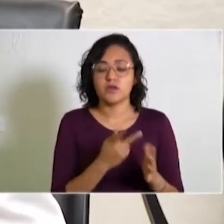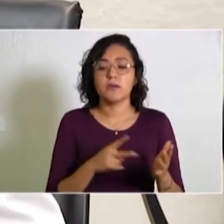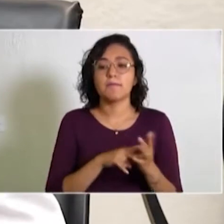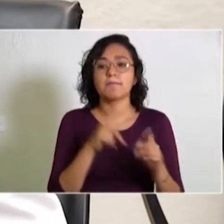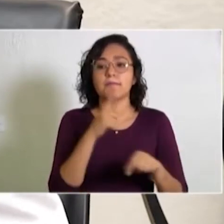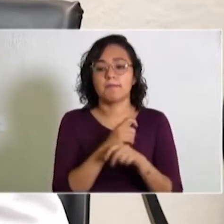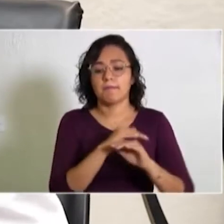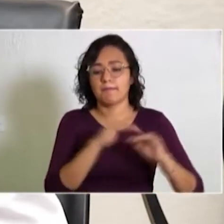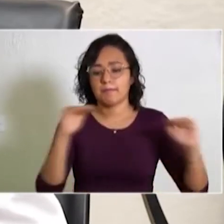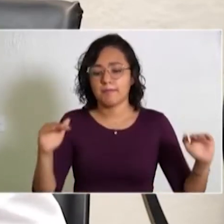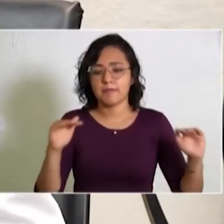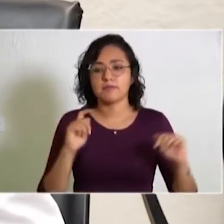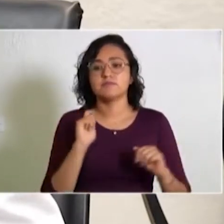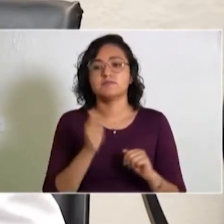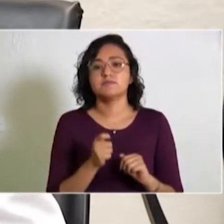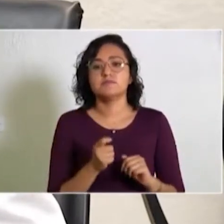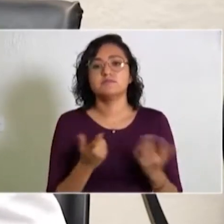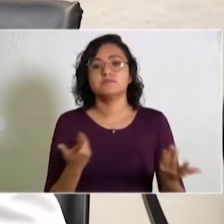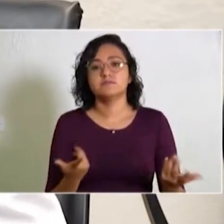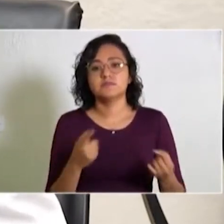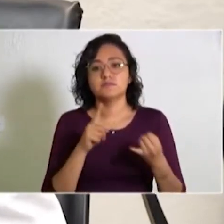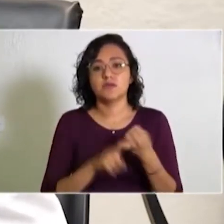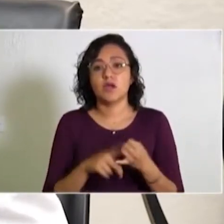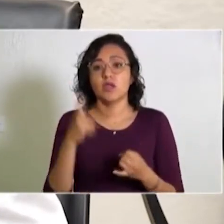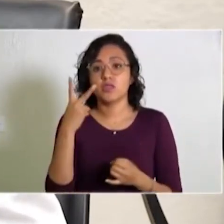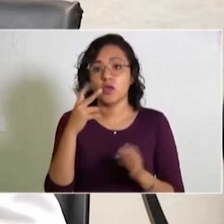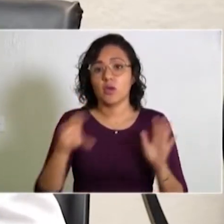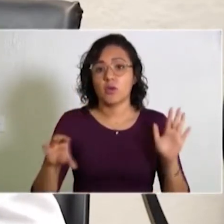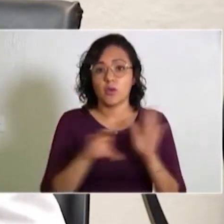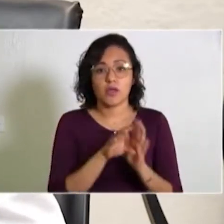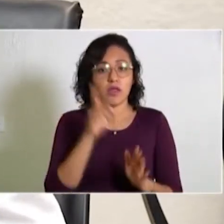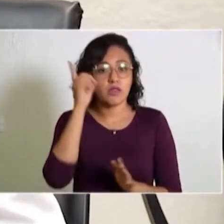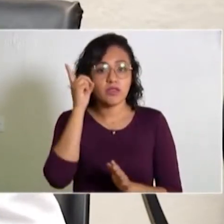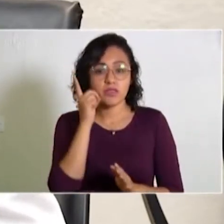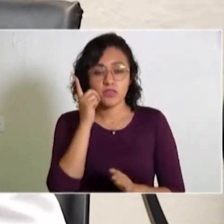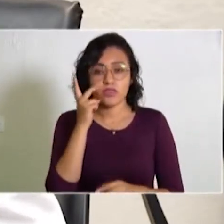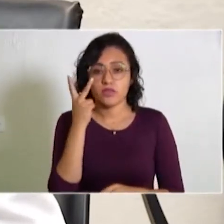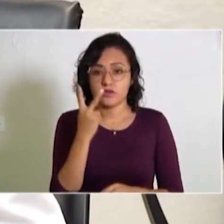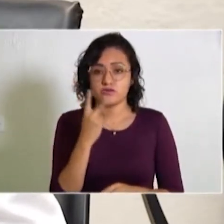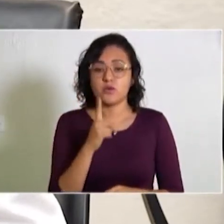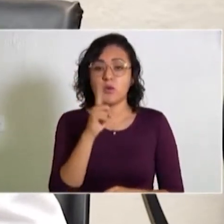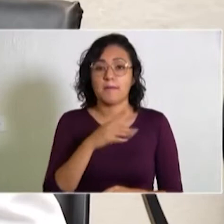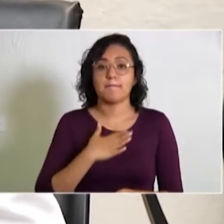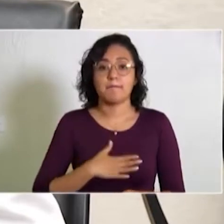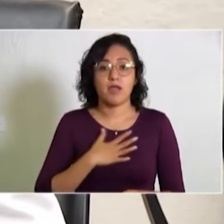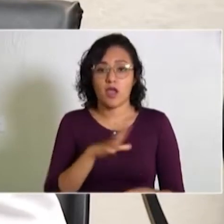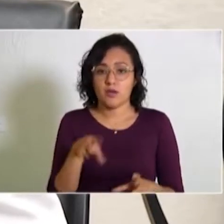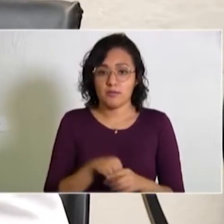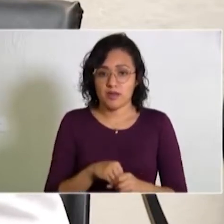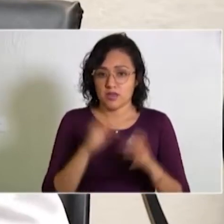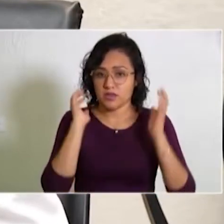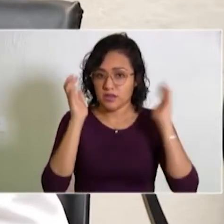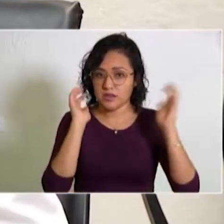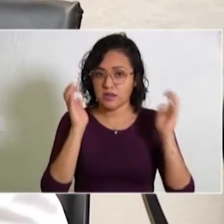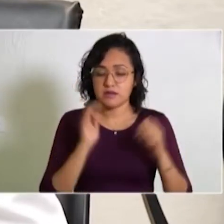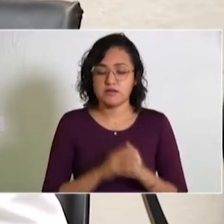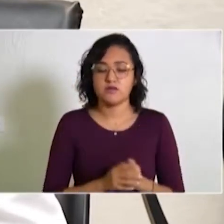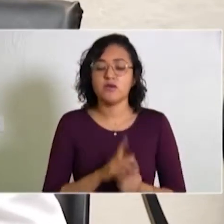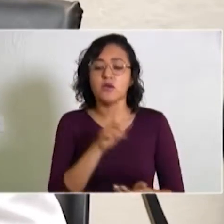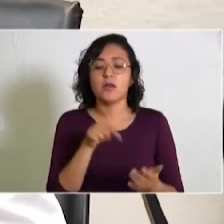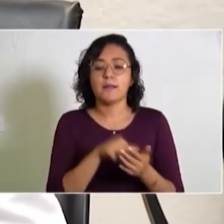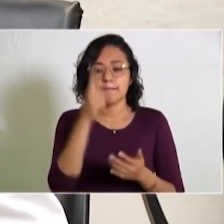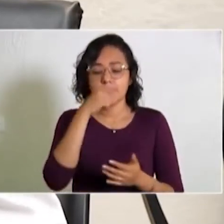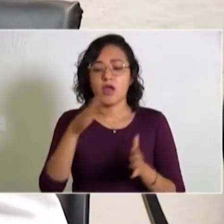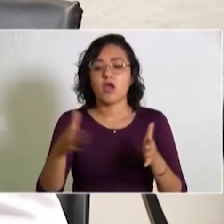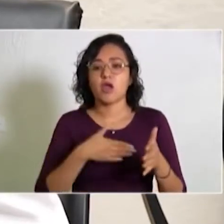nivel y esta está compuesta por 2 cuartos dormitorios, un baño completo, un espacio para